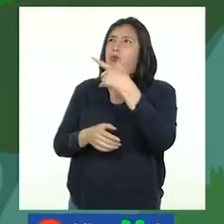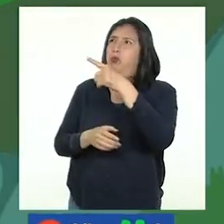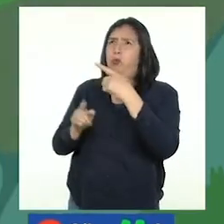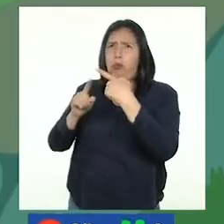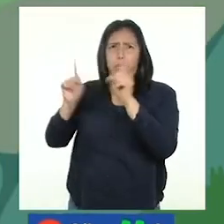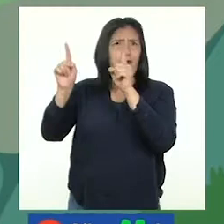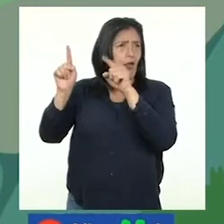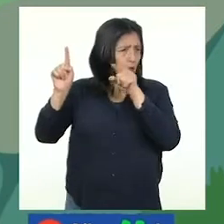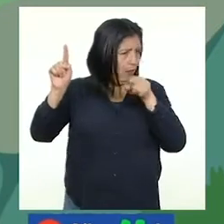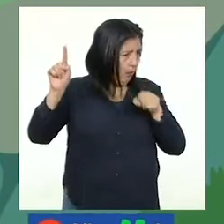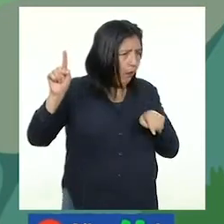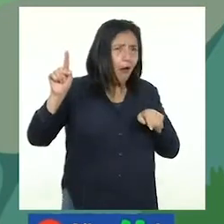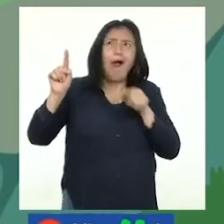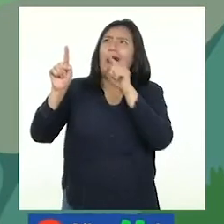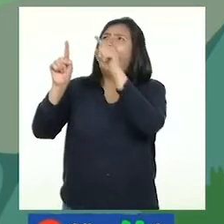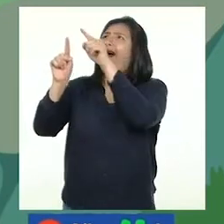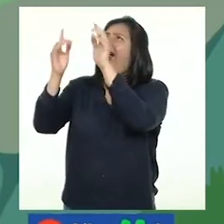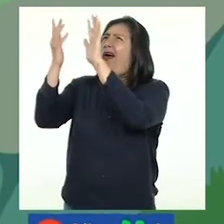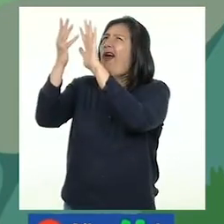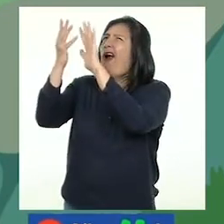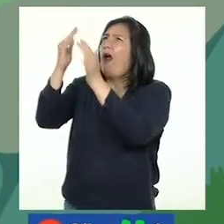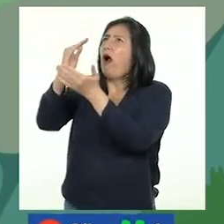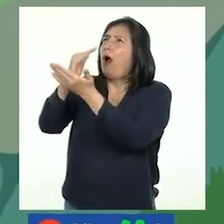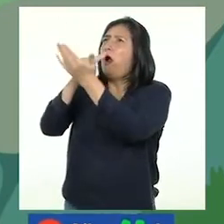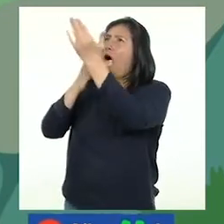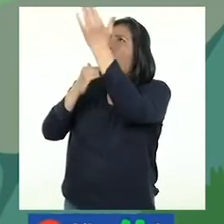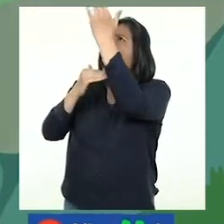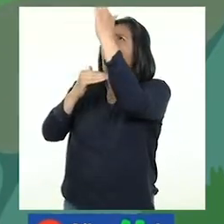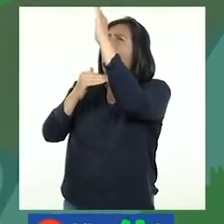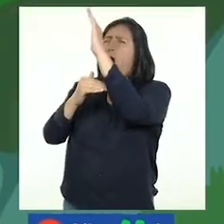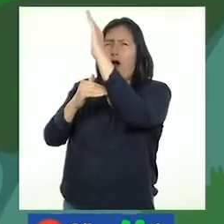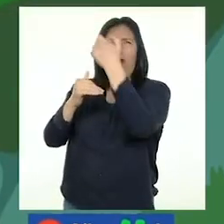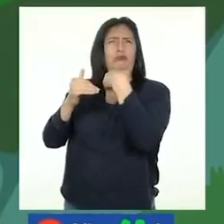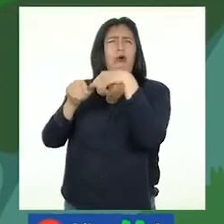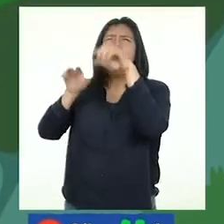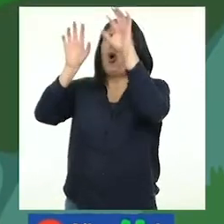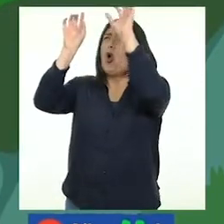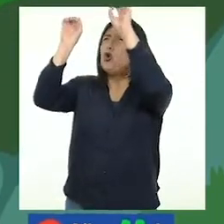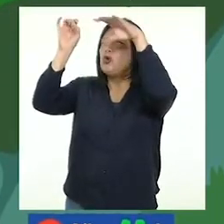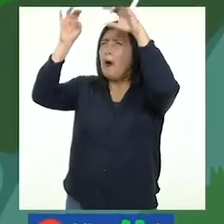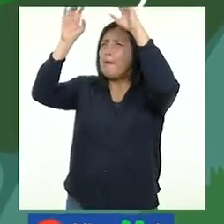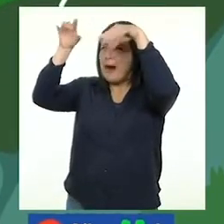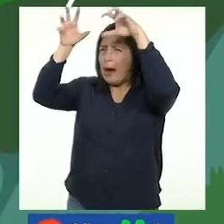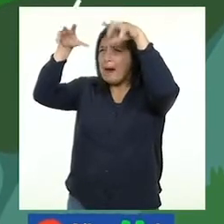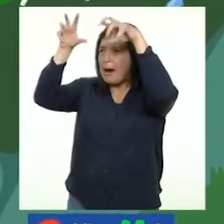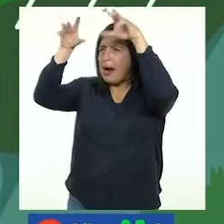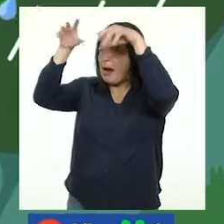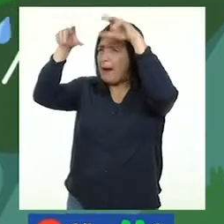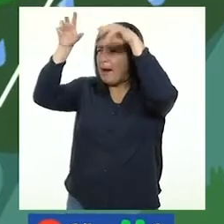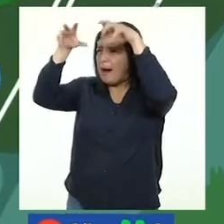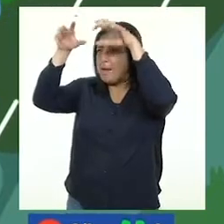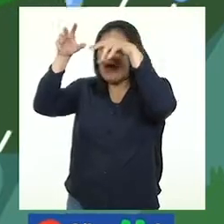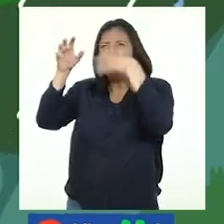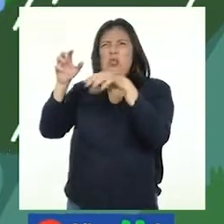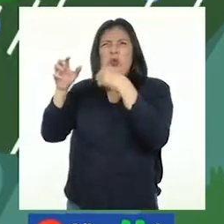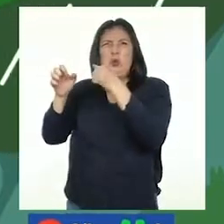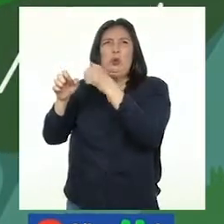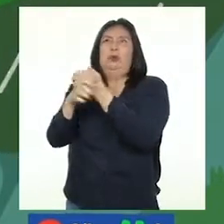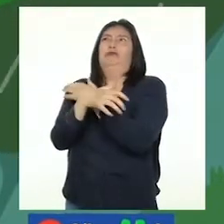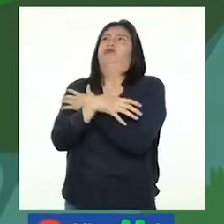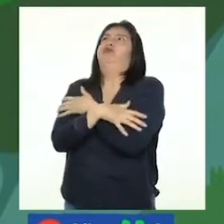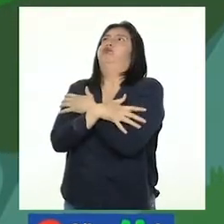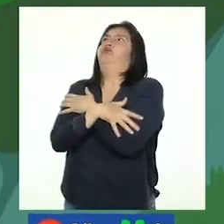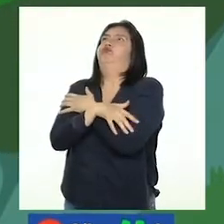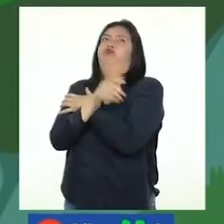muy diferente. La neblina duraba casi todo el día. Cuando llueve las gotas de agua son bastante grandes y el frío es súper